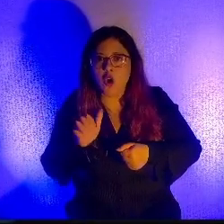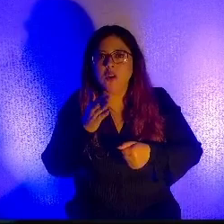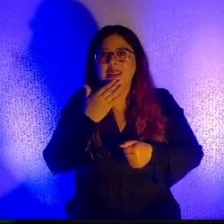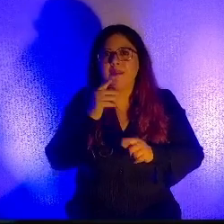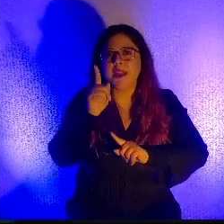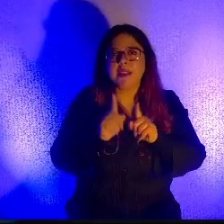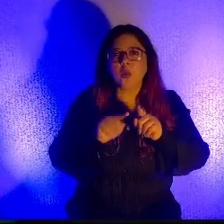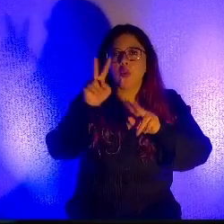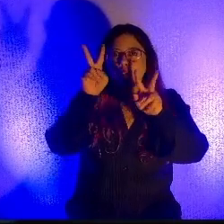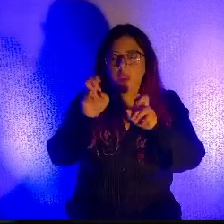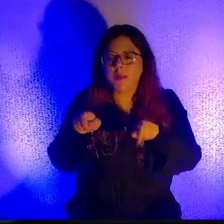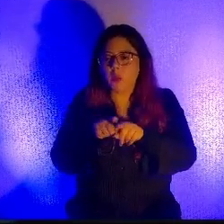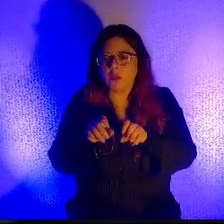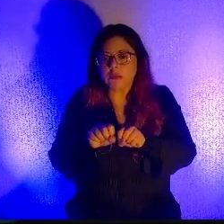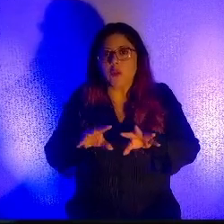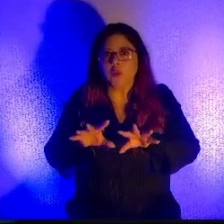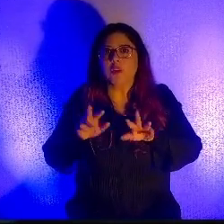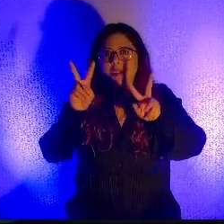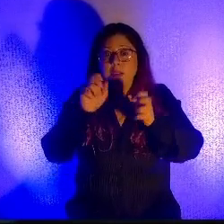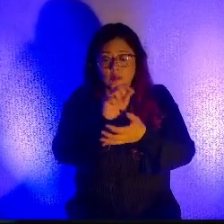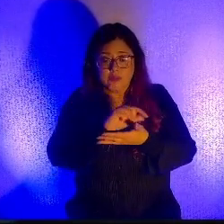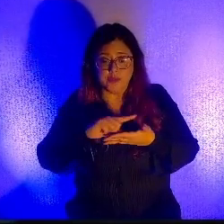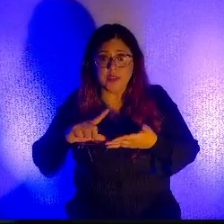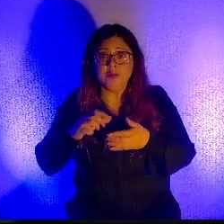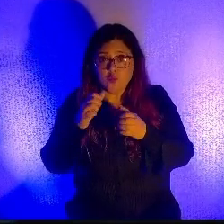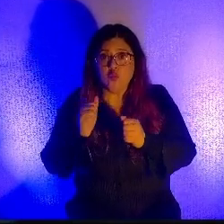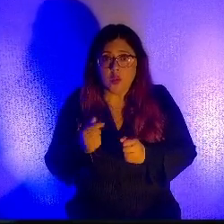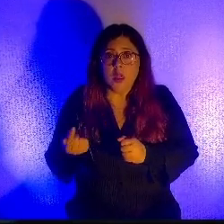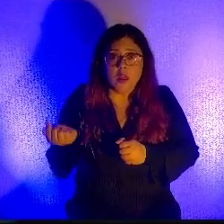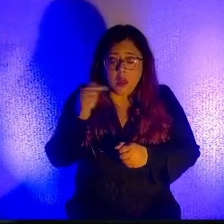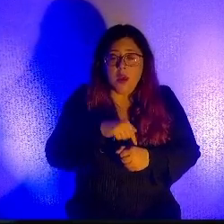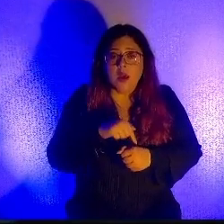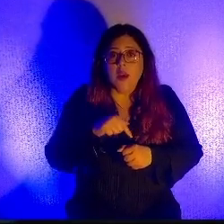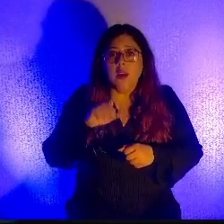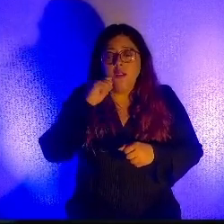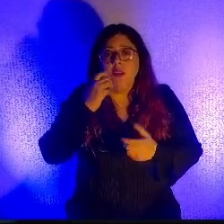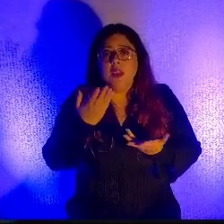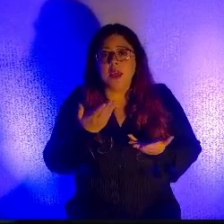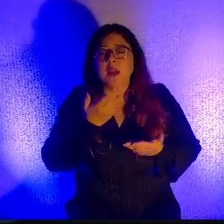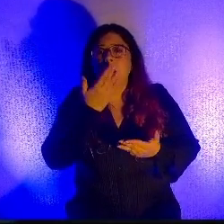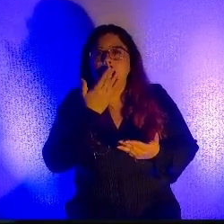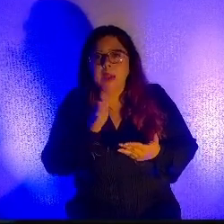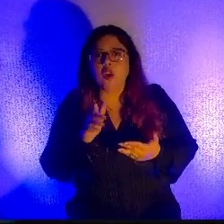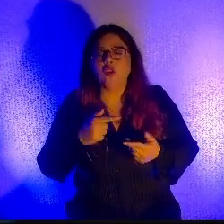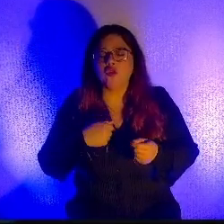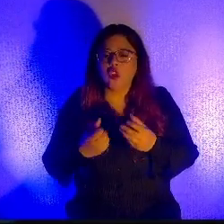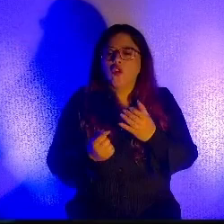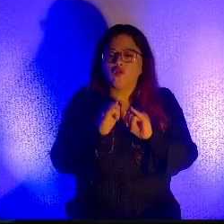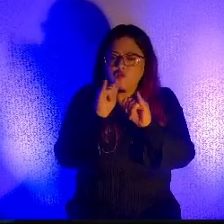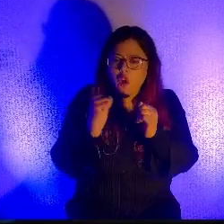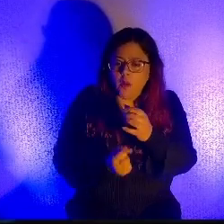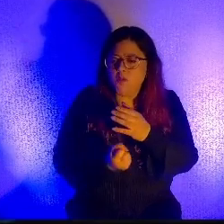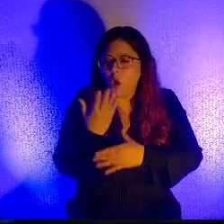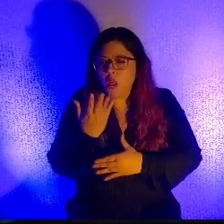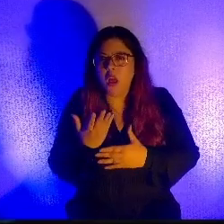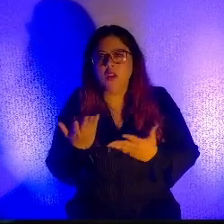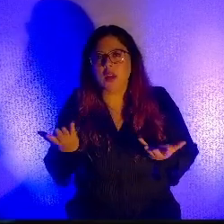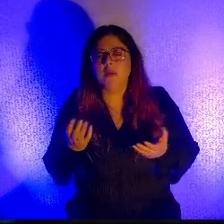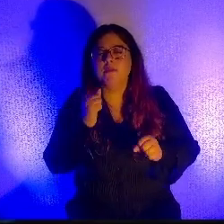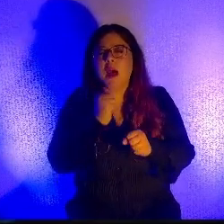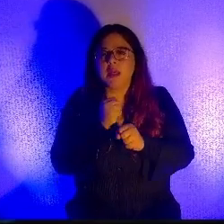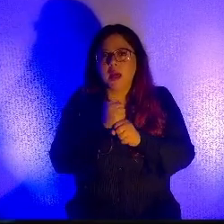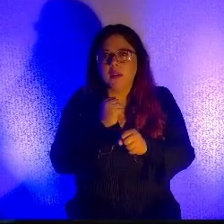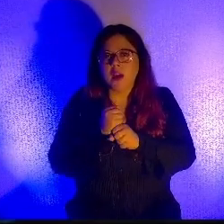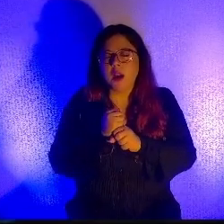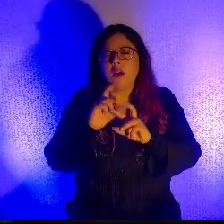disruptivas es incremental va a venir yo mejoro mis algoritmos yo tengo para trabajar